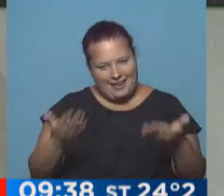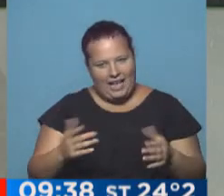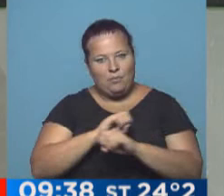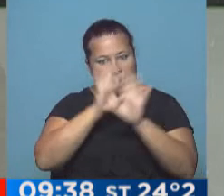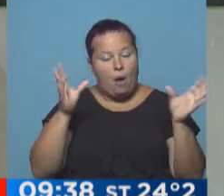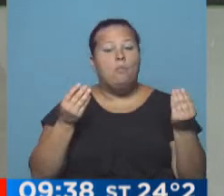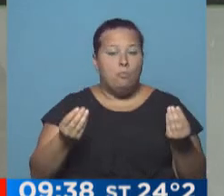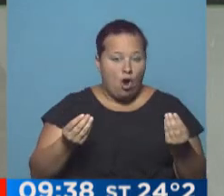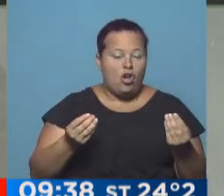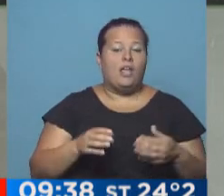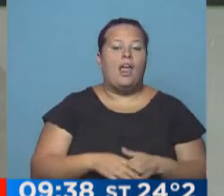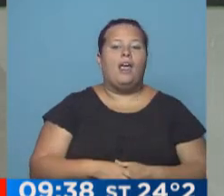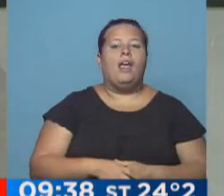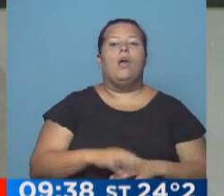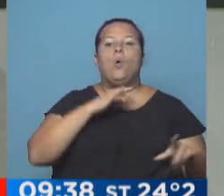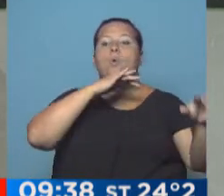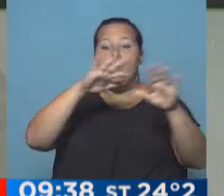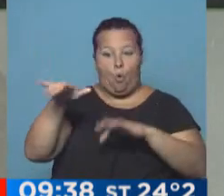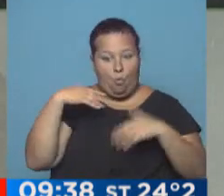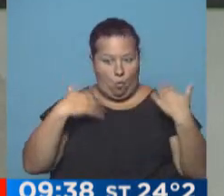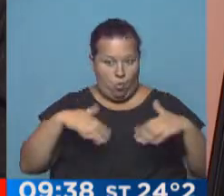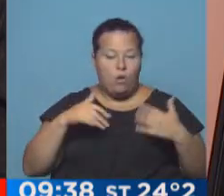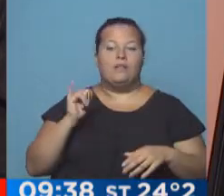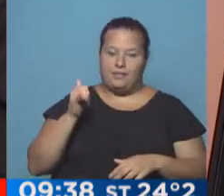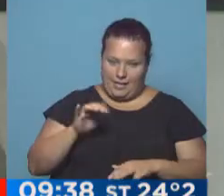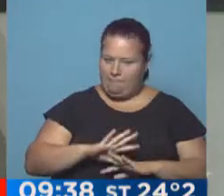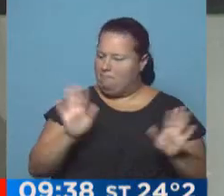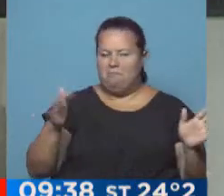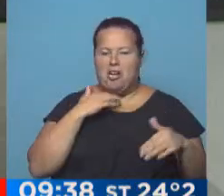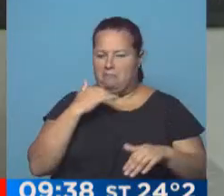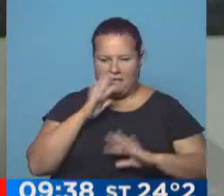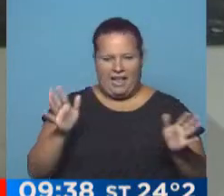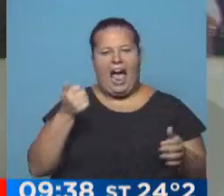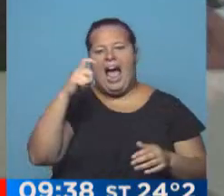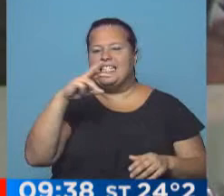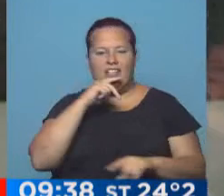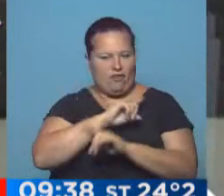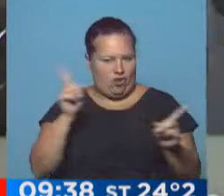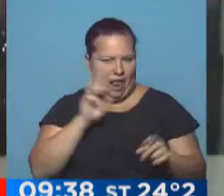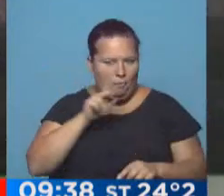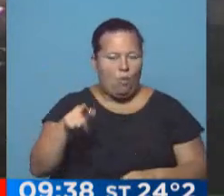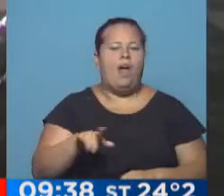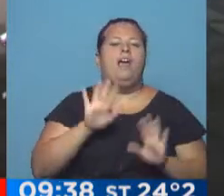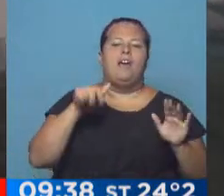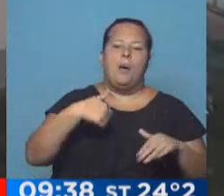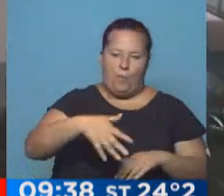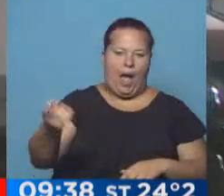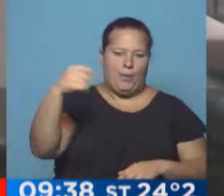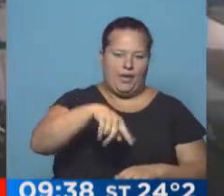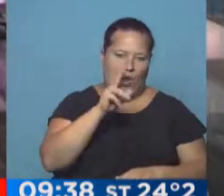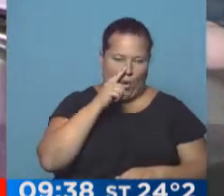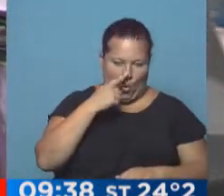por la aclaración porque lo que se rumoreó fue demasiado así que nada de acb tuvo yoko ono y está previsto que venga en junio